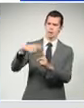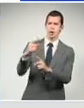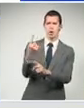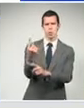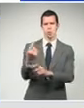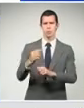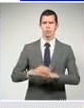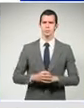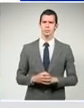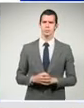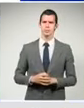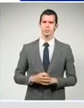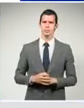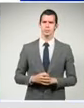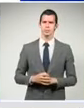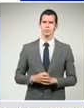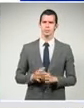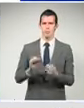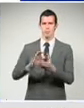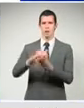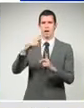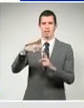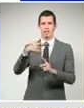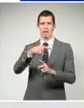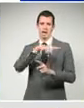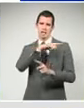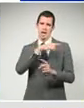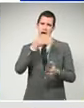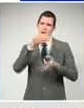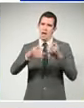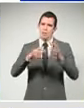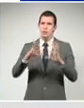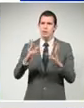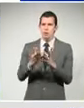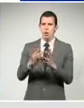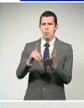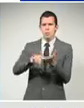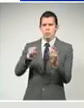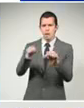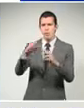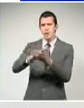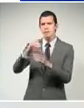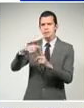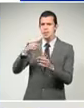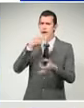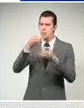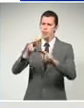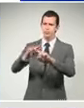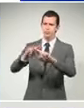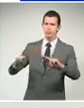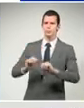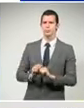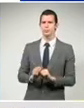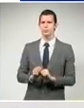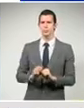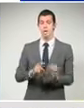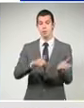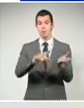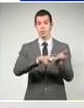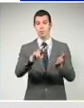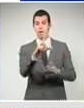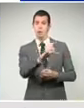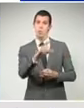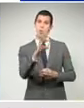nos referimos en detalle cuando hablamos de esta provincia, Camagüey con un evento en estos